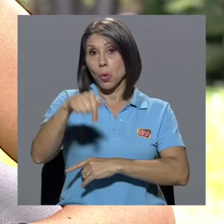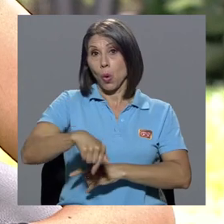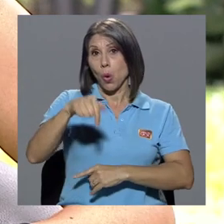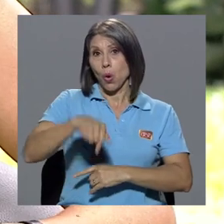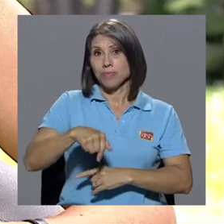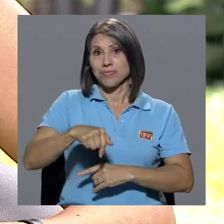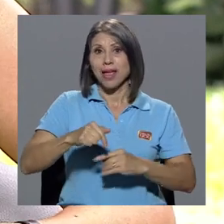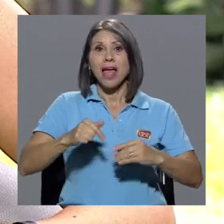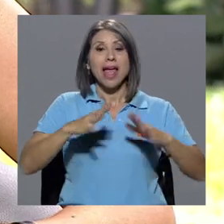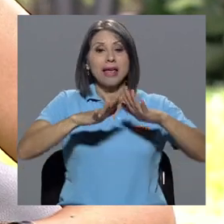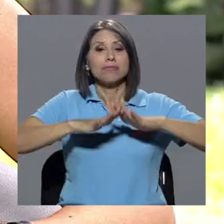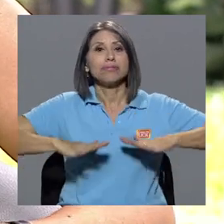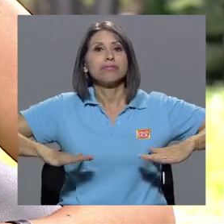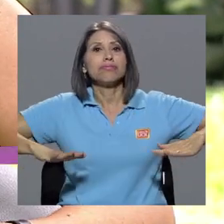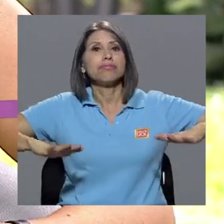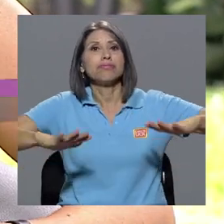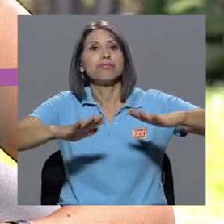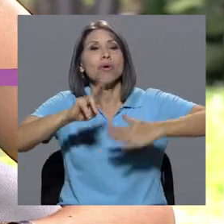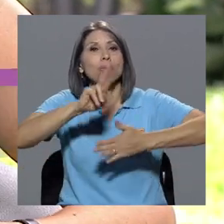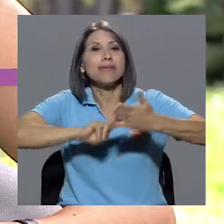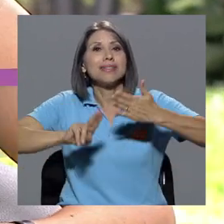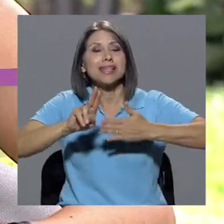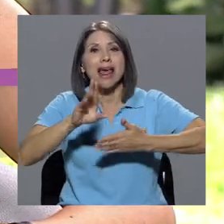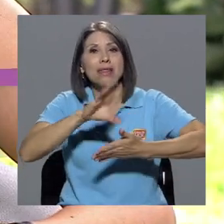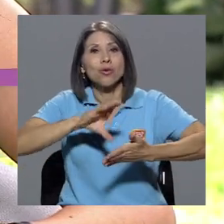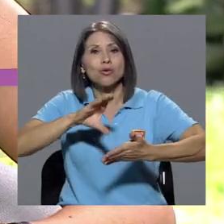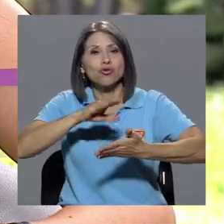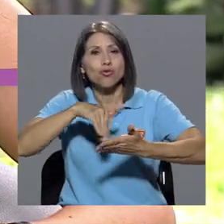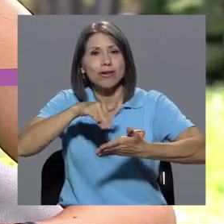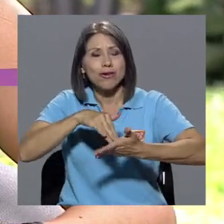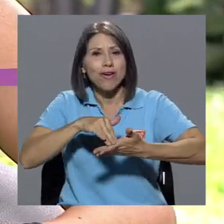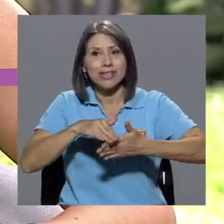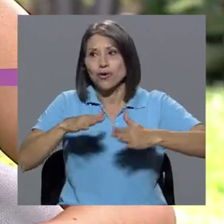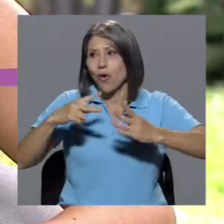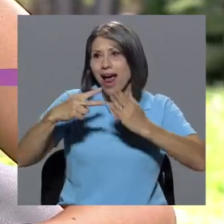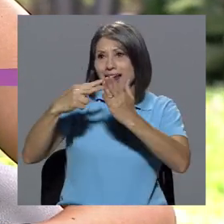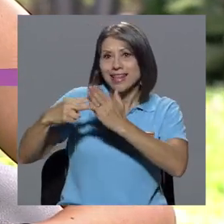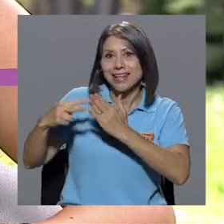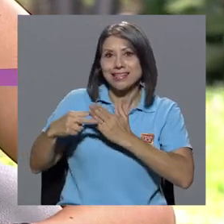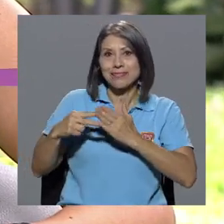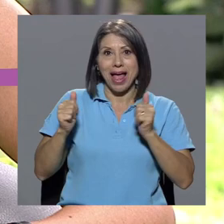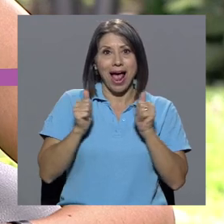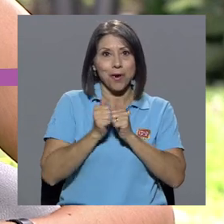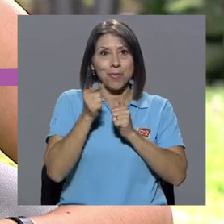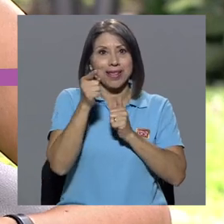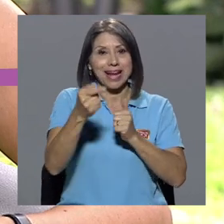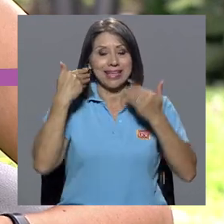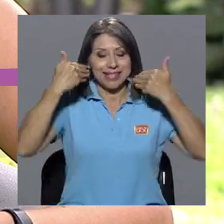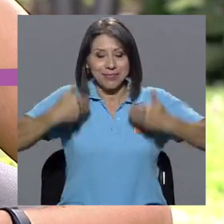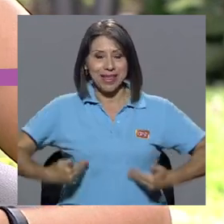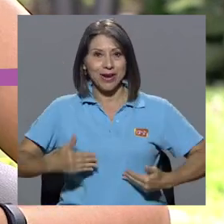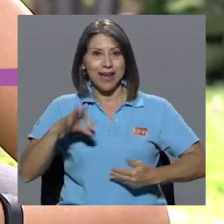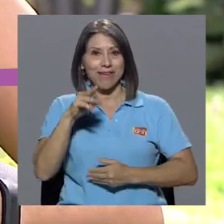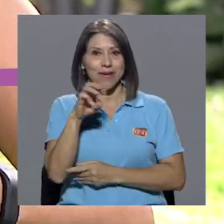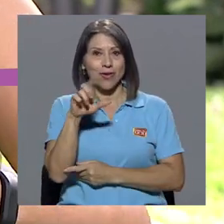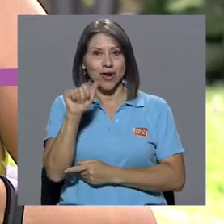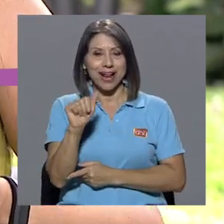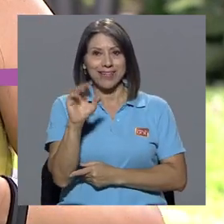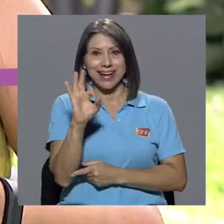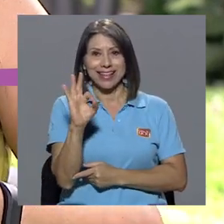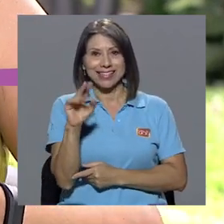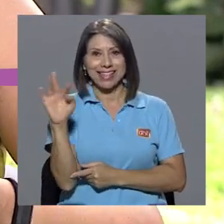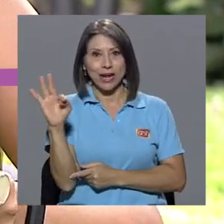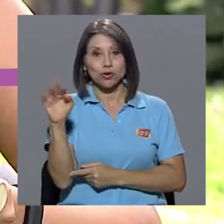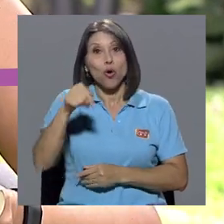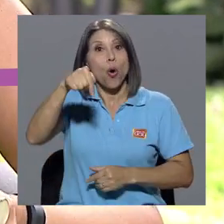día de hoy, en los jardines del campus universitario de la sede Rodrigo Facio, le acompañará su servidora Fabiola Fernández Trejos. Para el